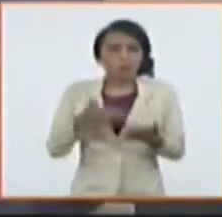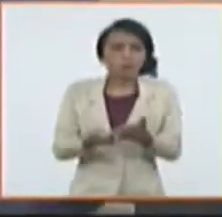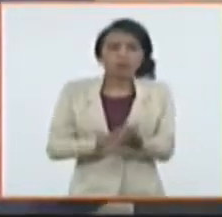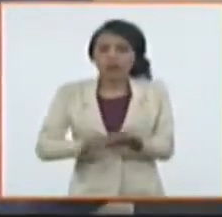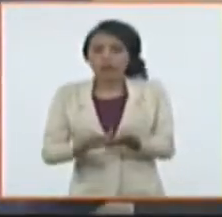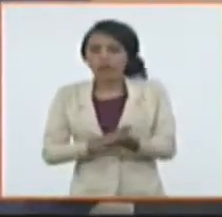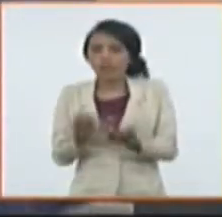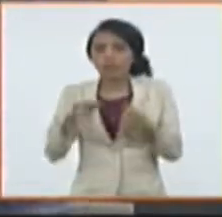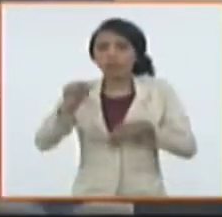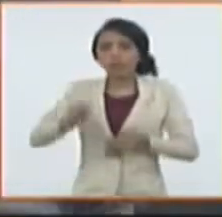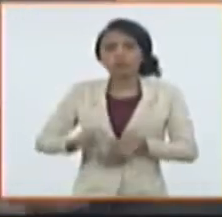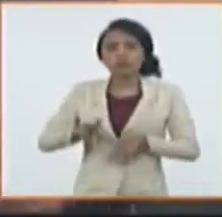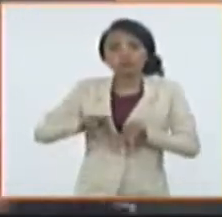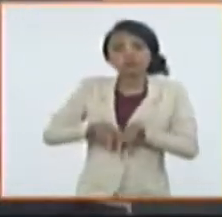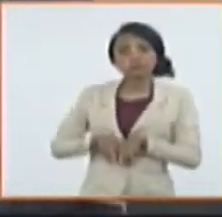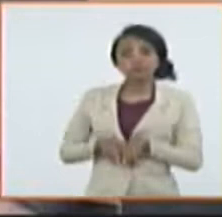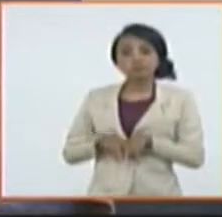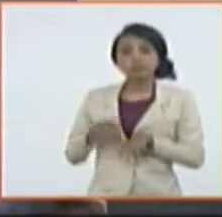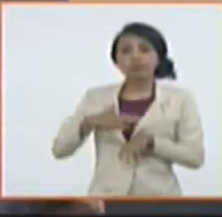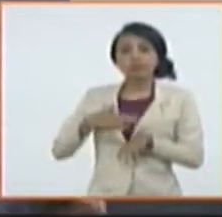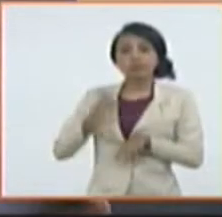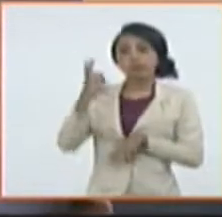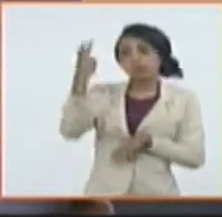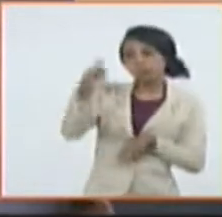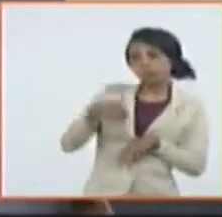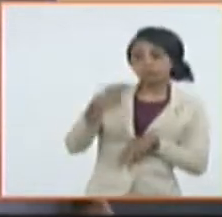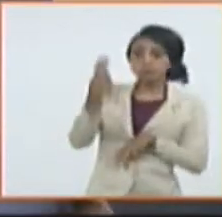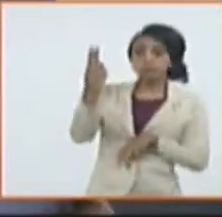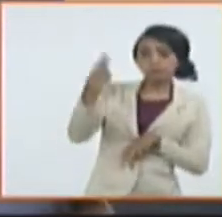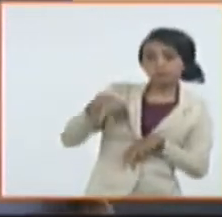más que esperando orientaciones, como dicen, desde arriba.